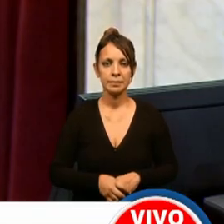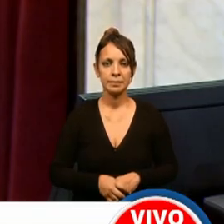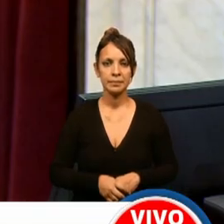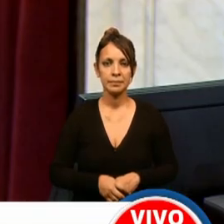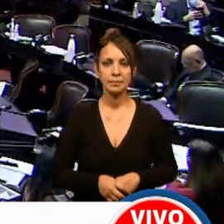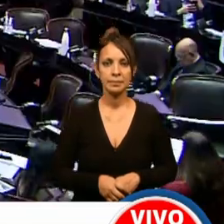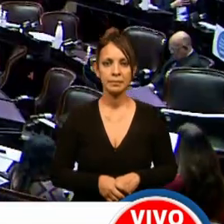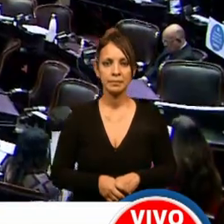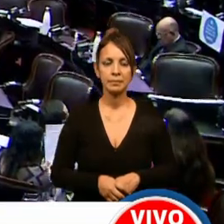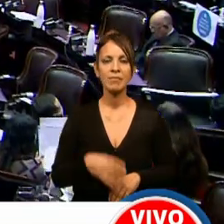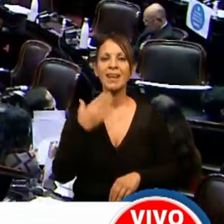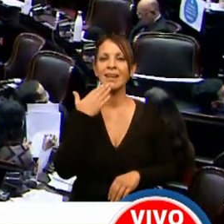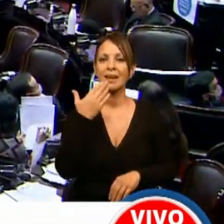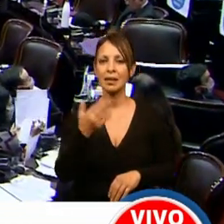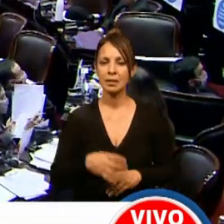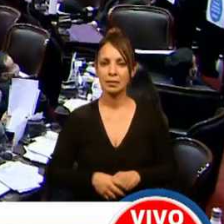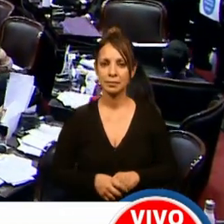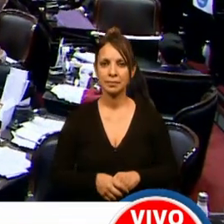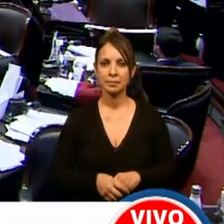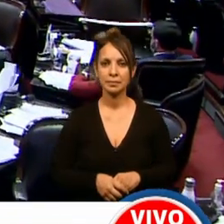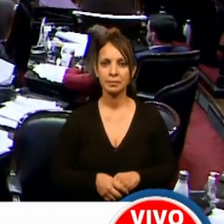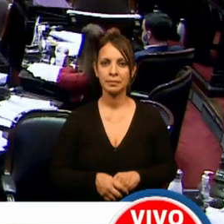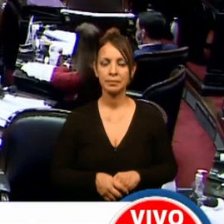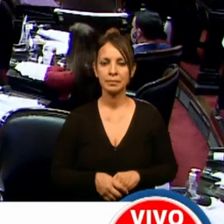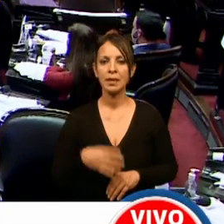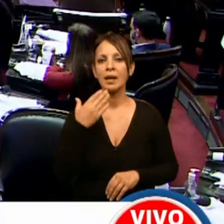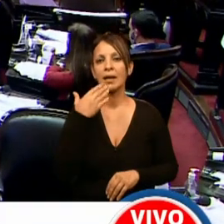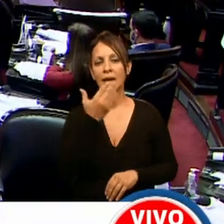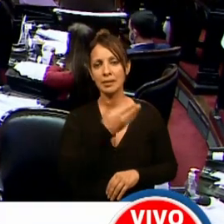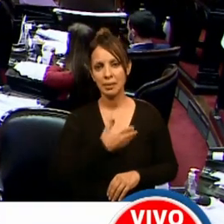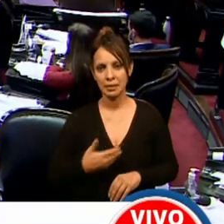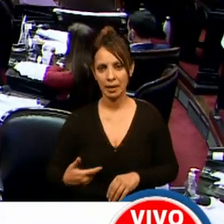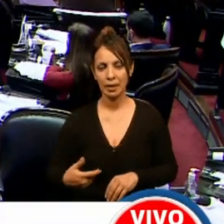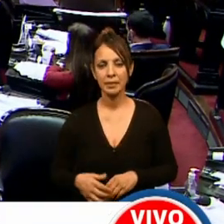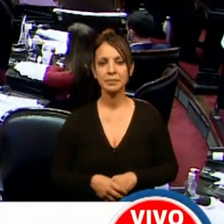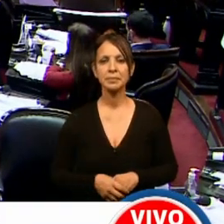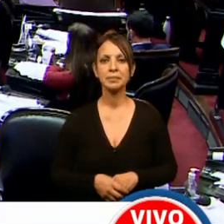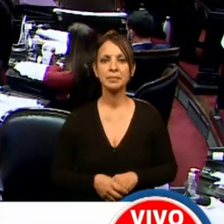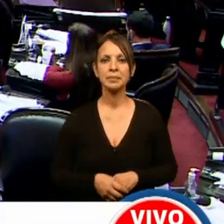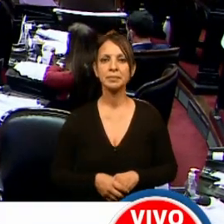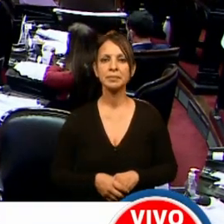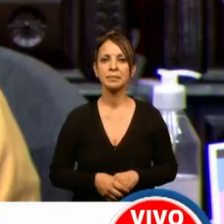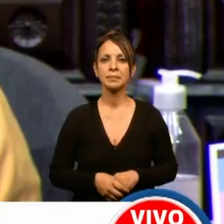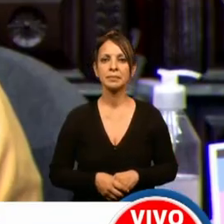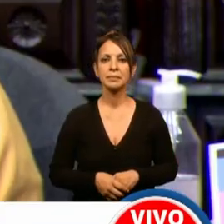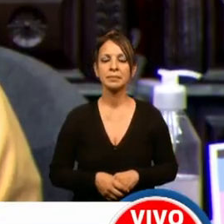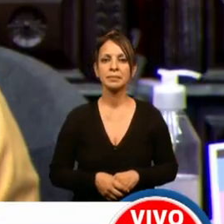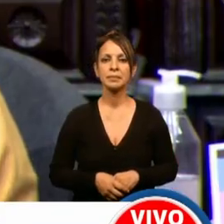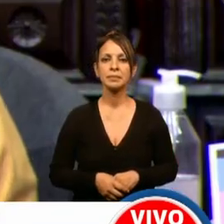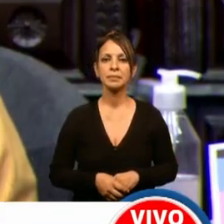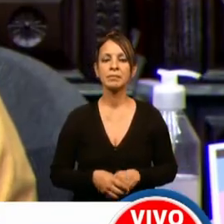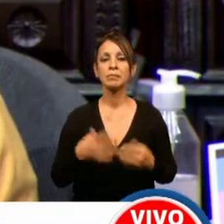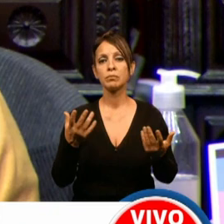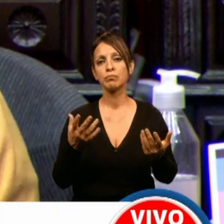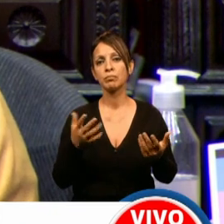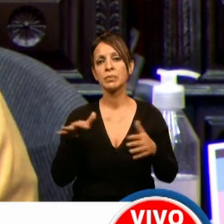bueno gracias presidente gracias presidente bueno los hechos de